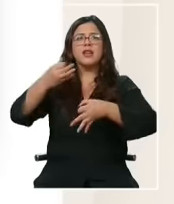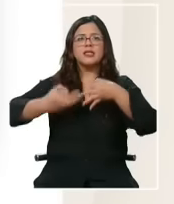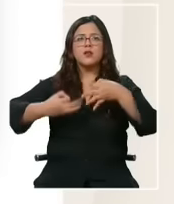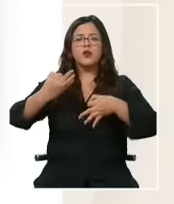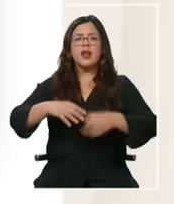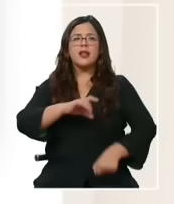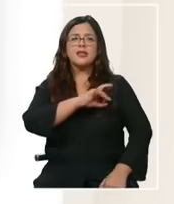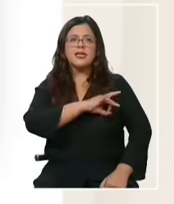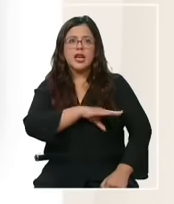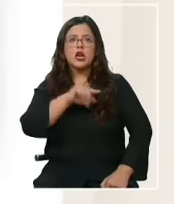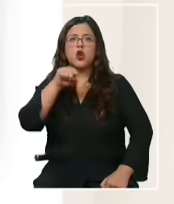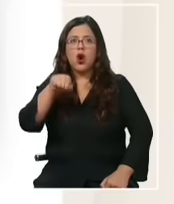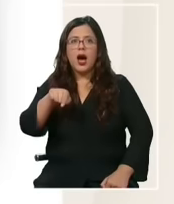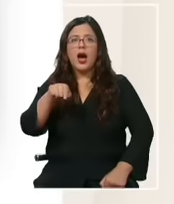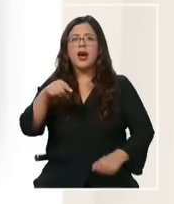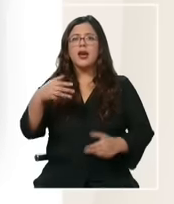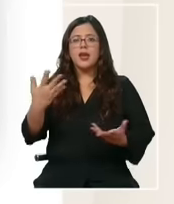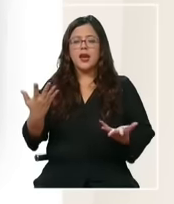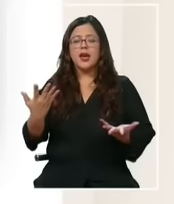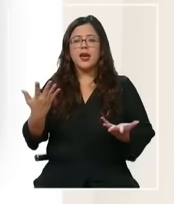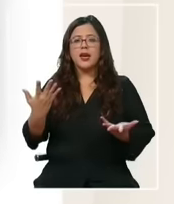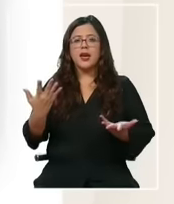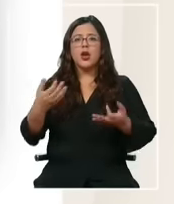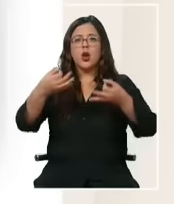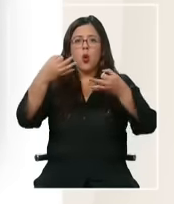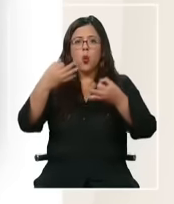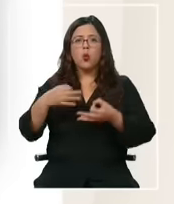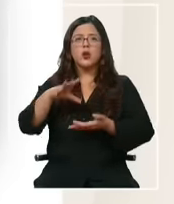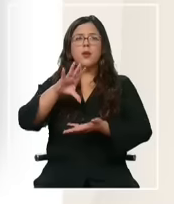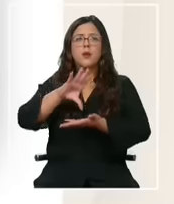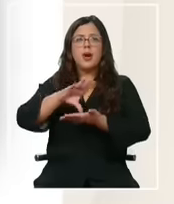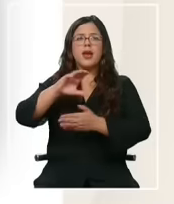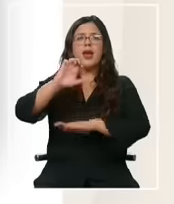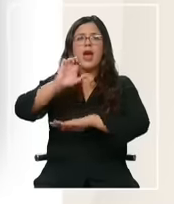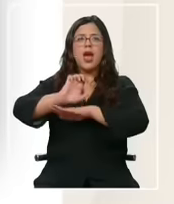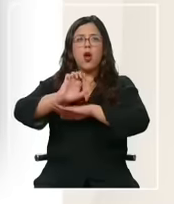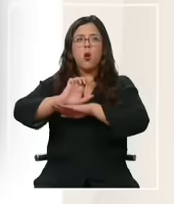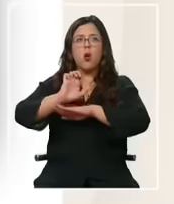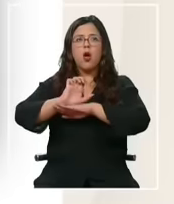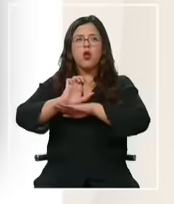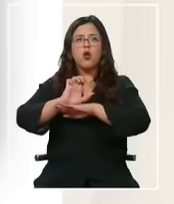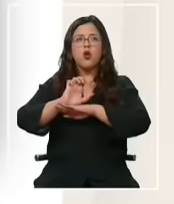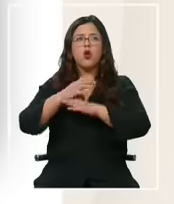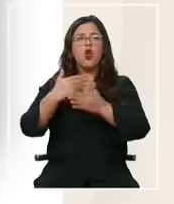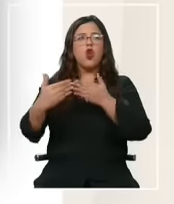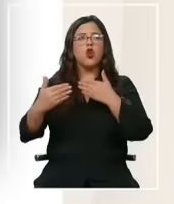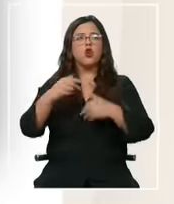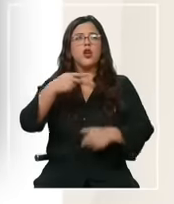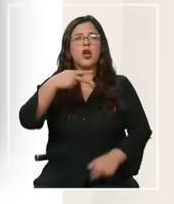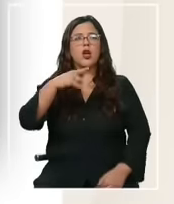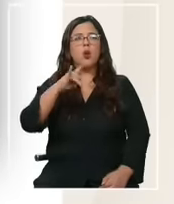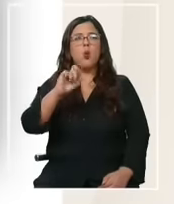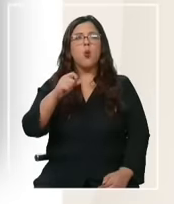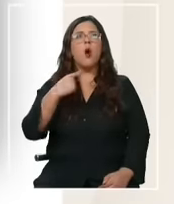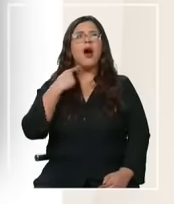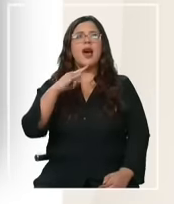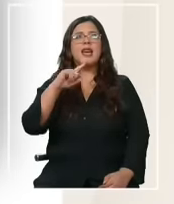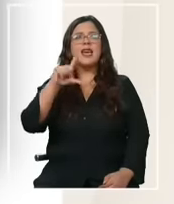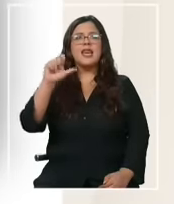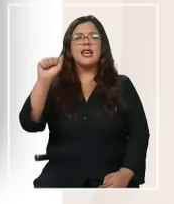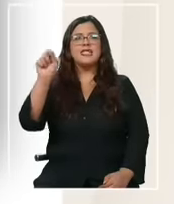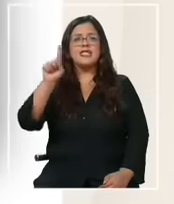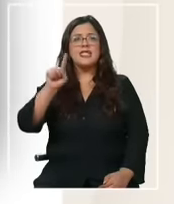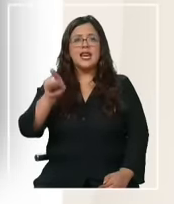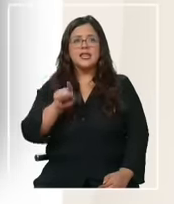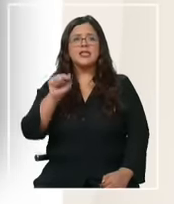nacionales, encontrándose actualmente en territorio de la República de Ecuador, específicamente en Guaquillas, provincia de El Oro,